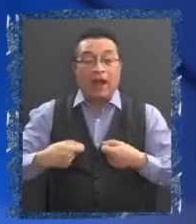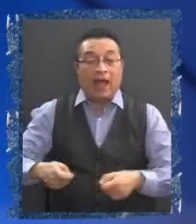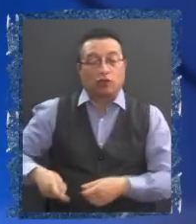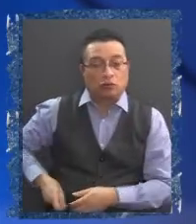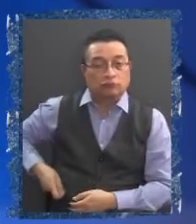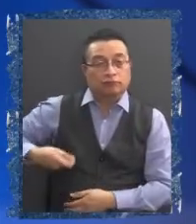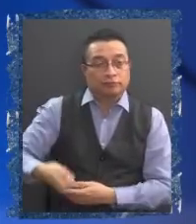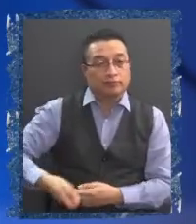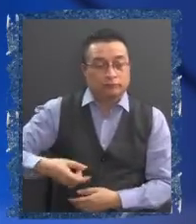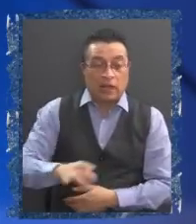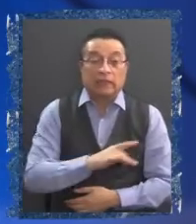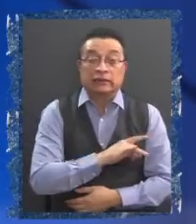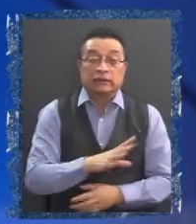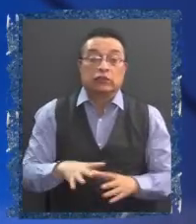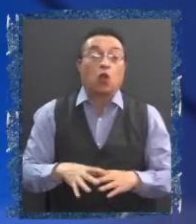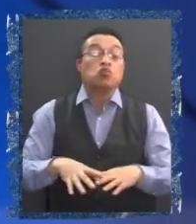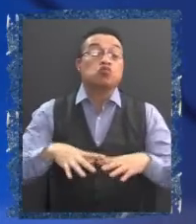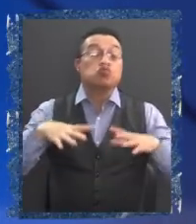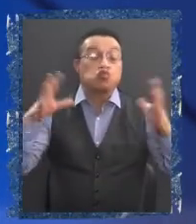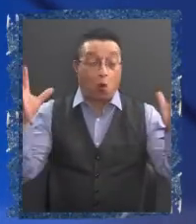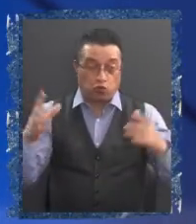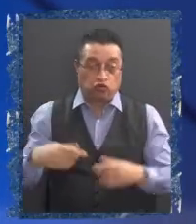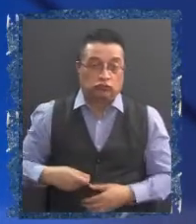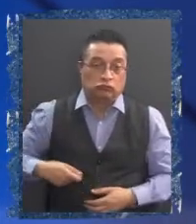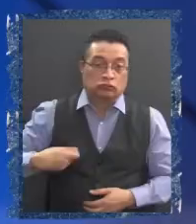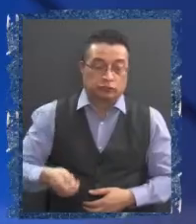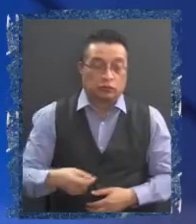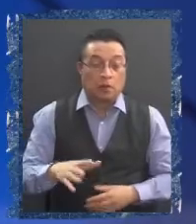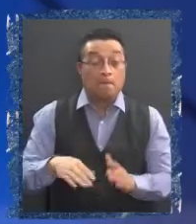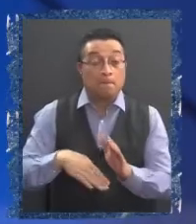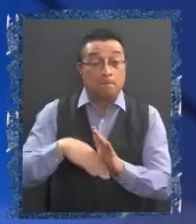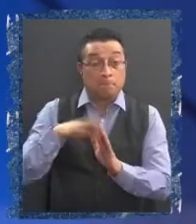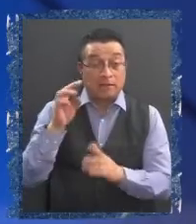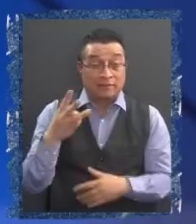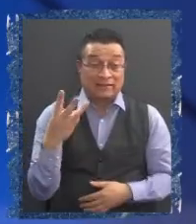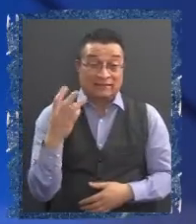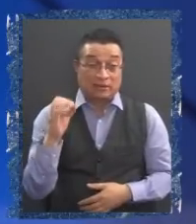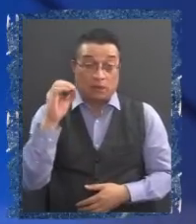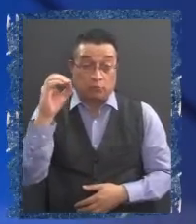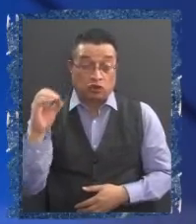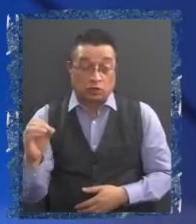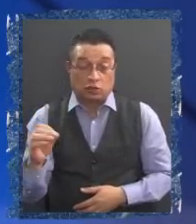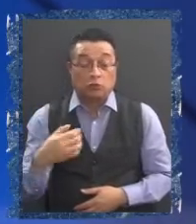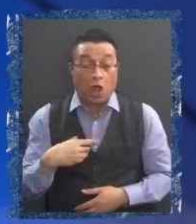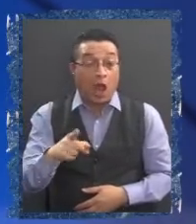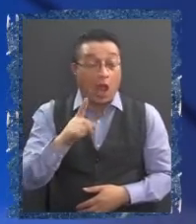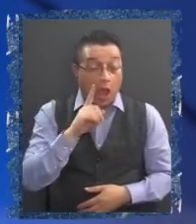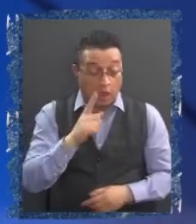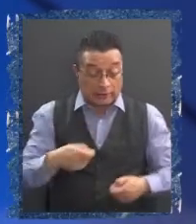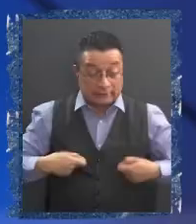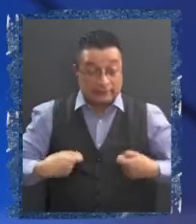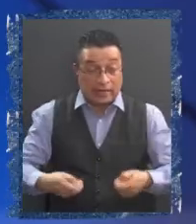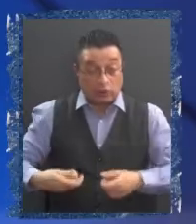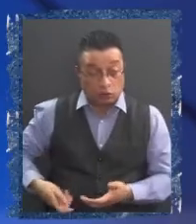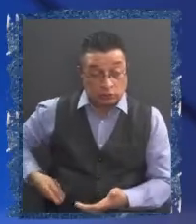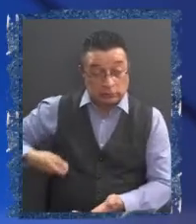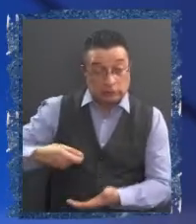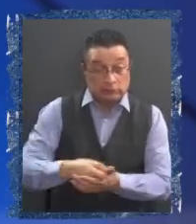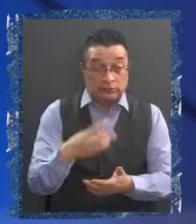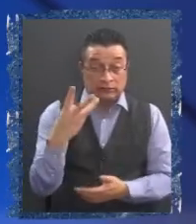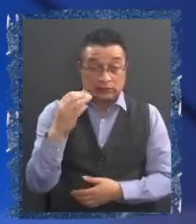Chile es extremadamente exagerado, porque es sobre el 30%. Cuando existe un gasto de bolsillo sobre el